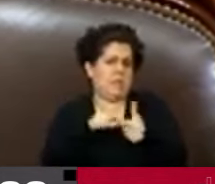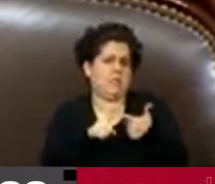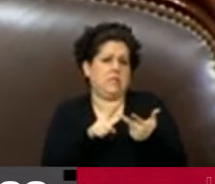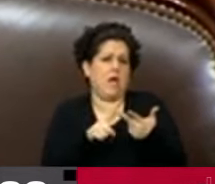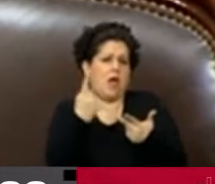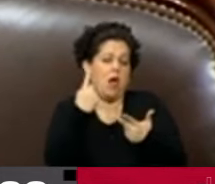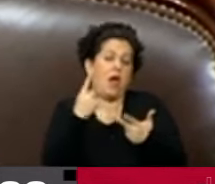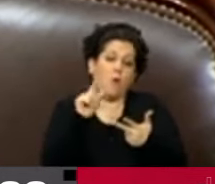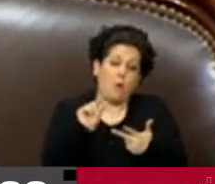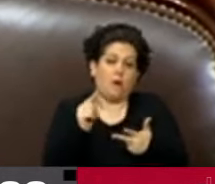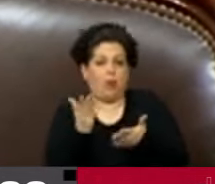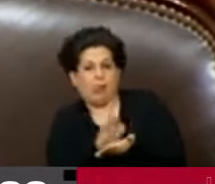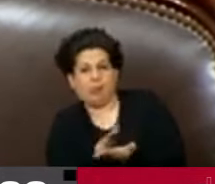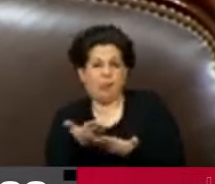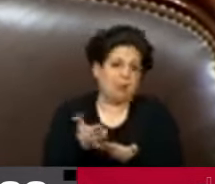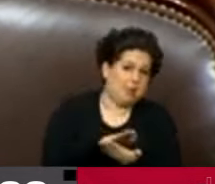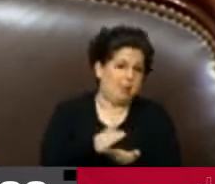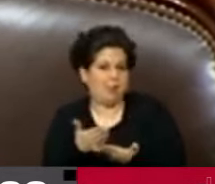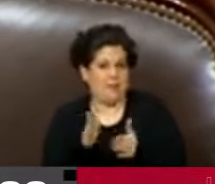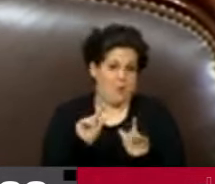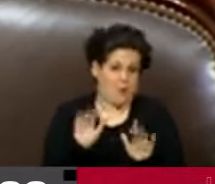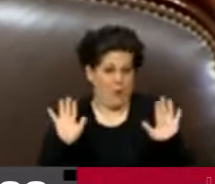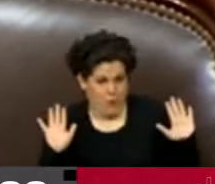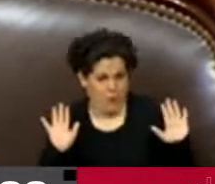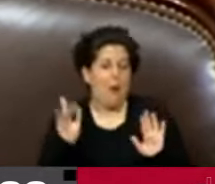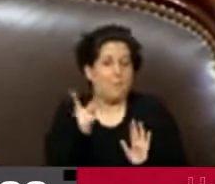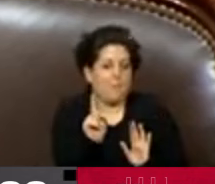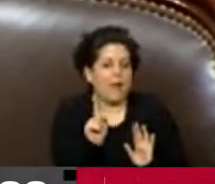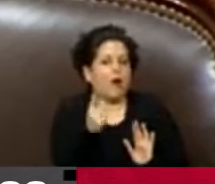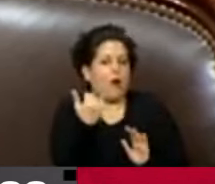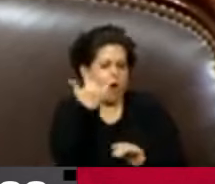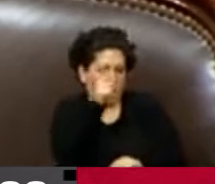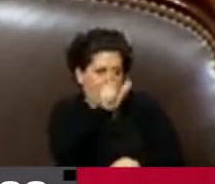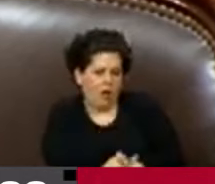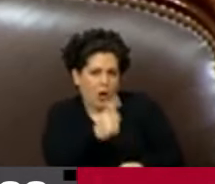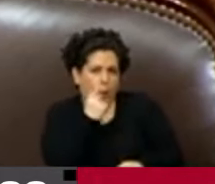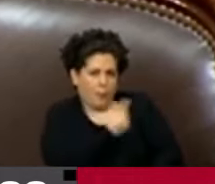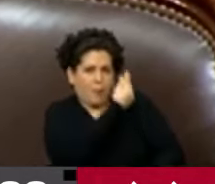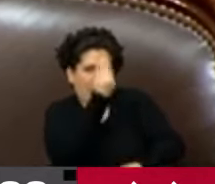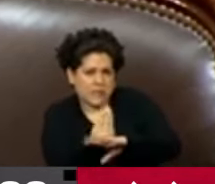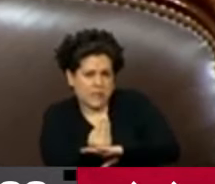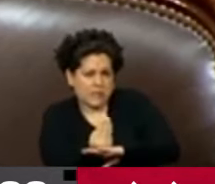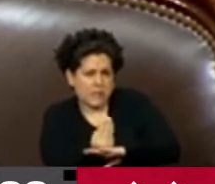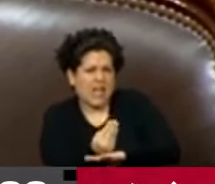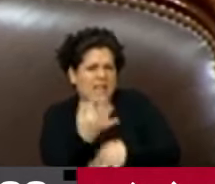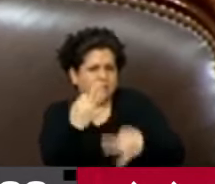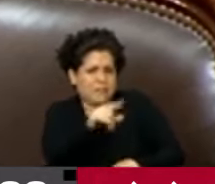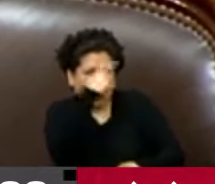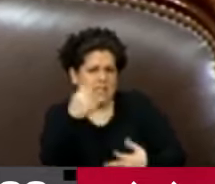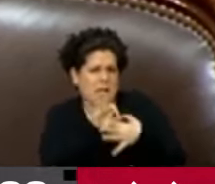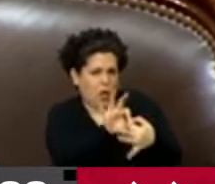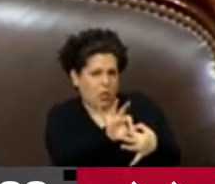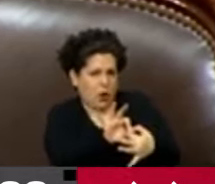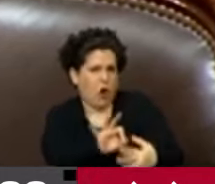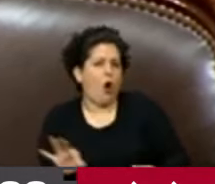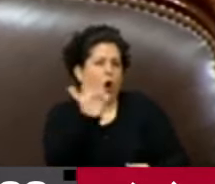tanto zigzagueante, presidente, ¿estamos ante un hombre de Estado o estamos ante un hombre que viene